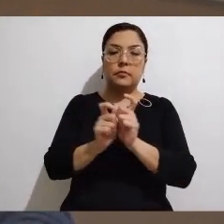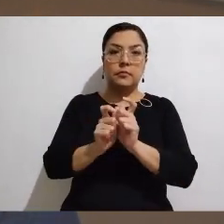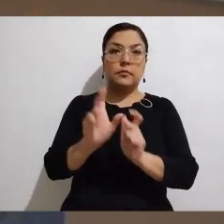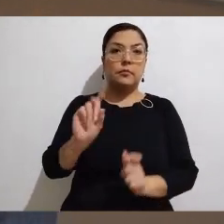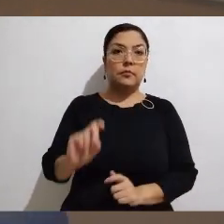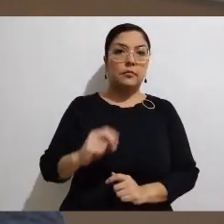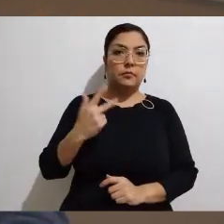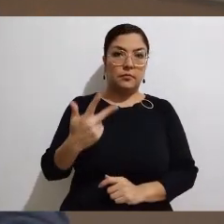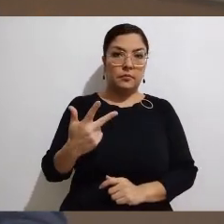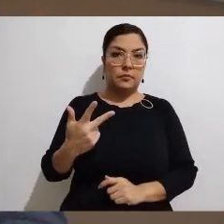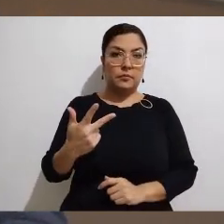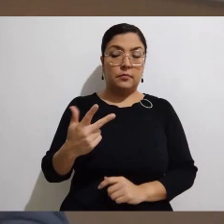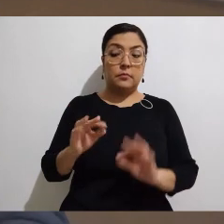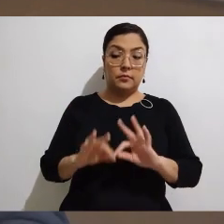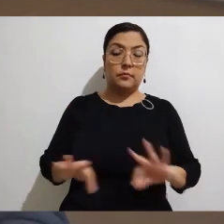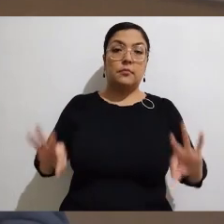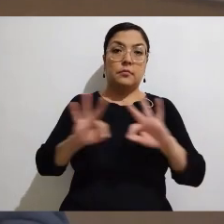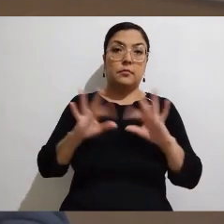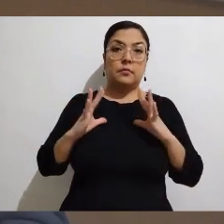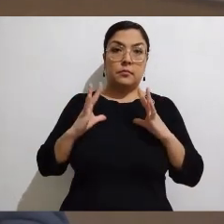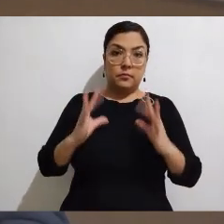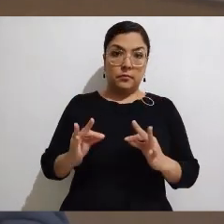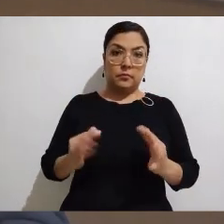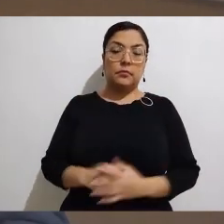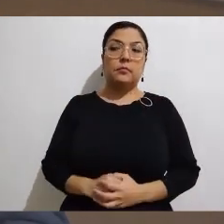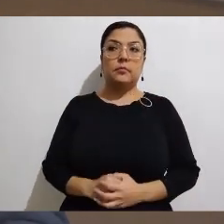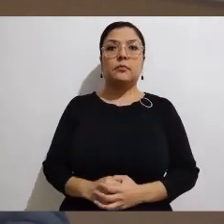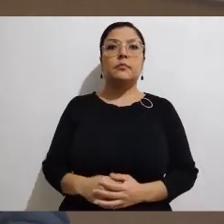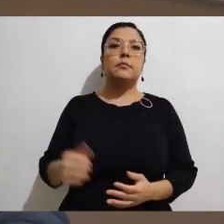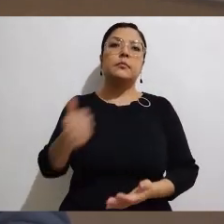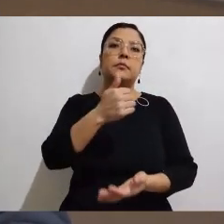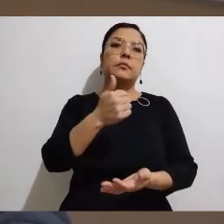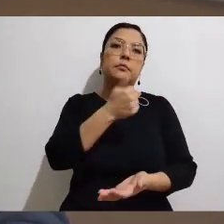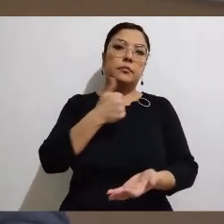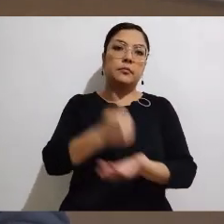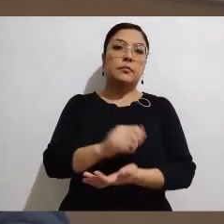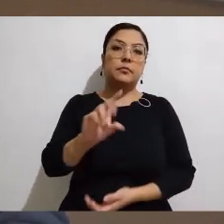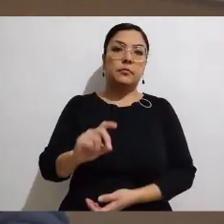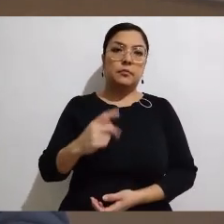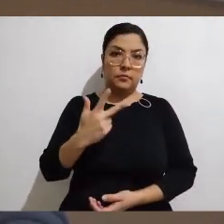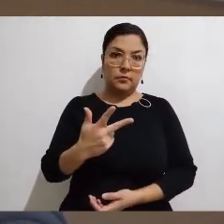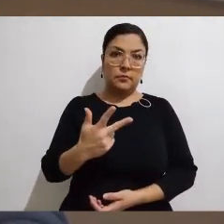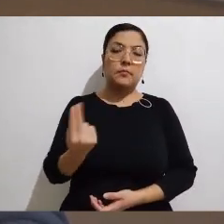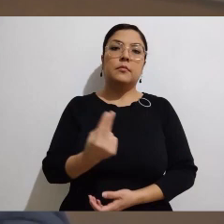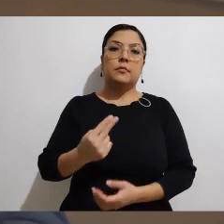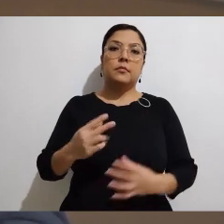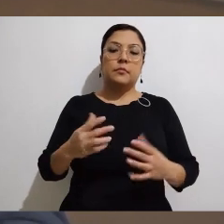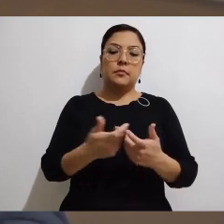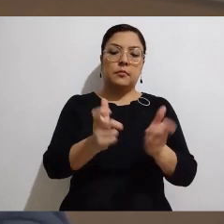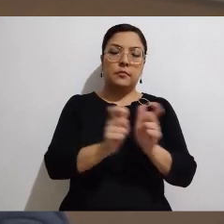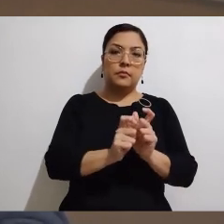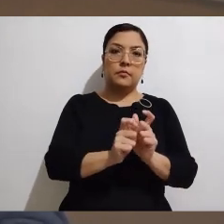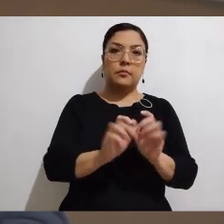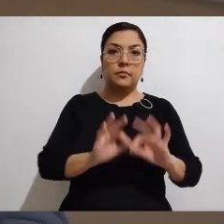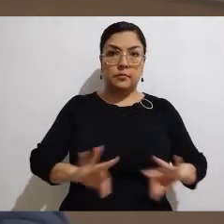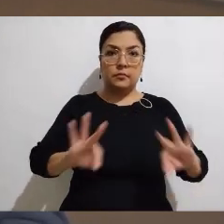mención. Al tratarse de una elección municipal, pues tenemos que instalar un comité municipal en cada uno de los municipios, y